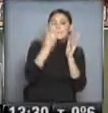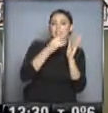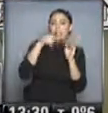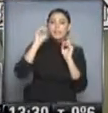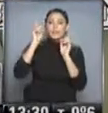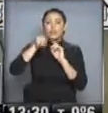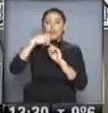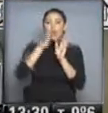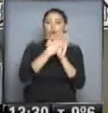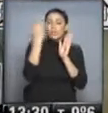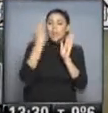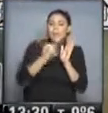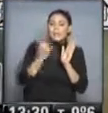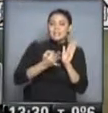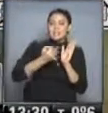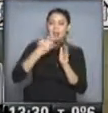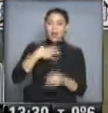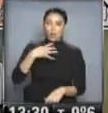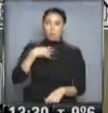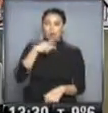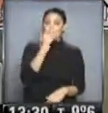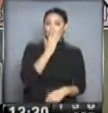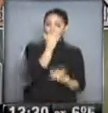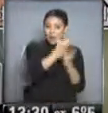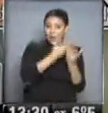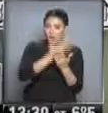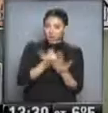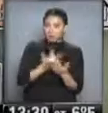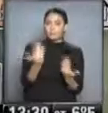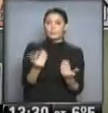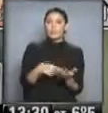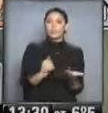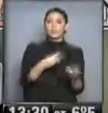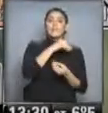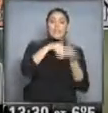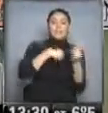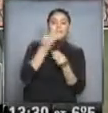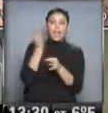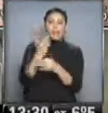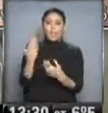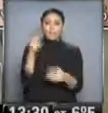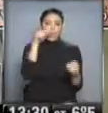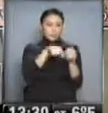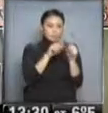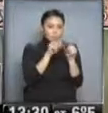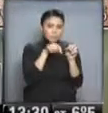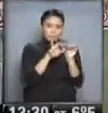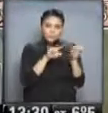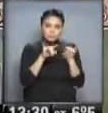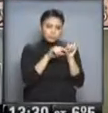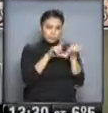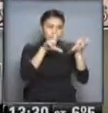alumnos, que están llegando a las escuelas en papel. Pero tanto las familias como la escuela pueden ingresar a este sitio, y esto